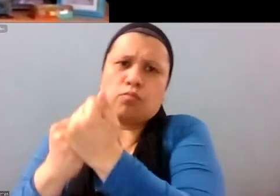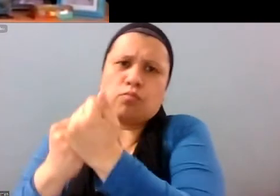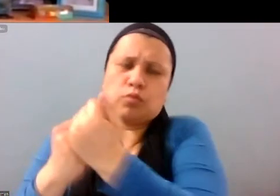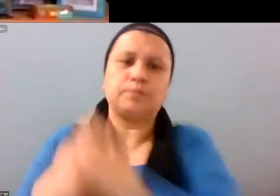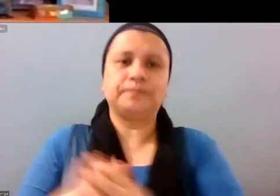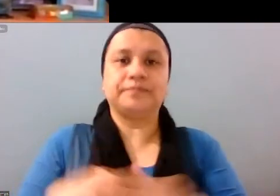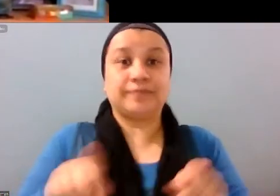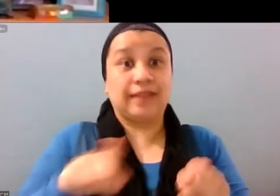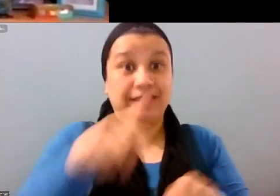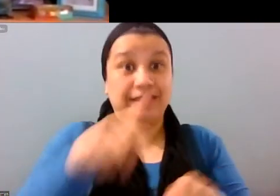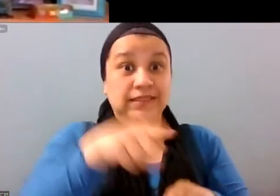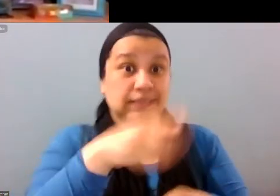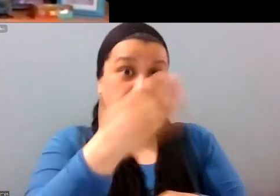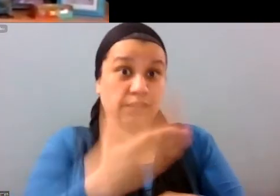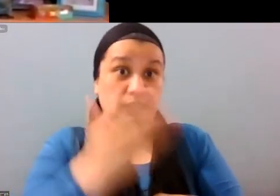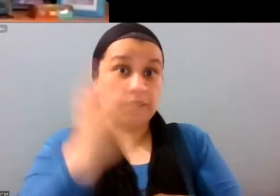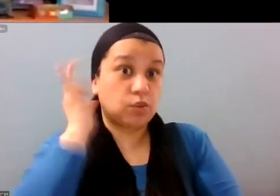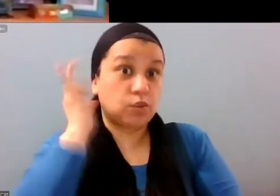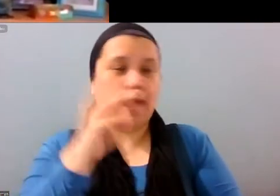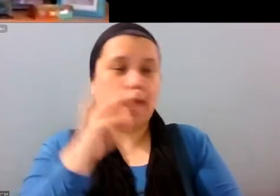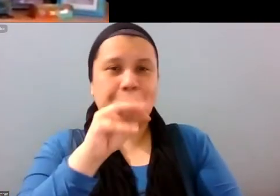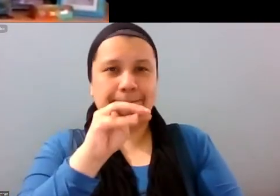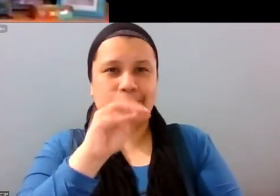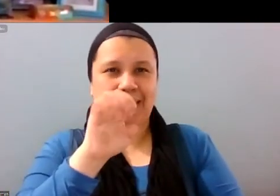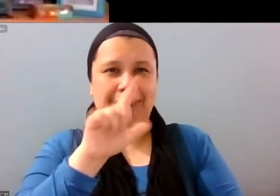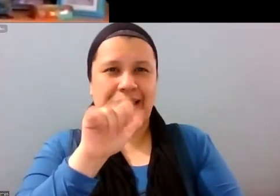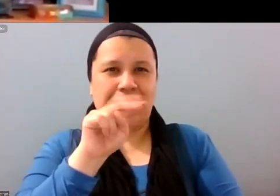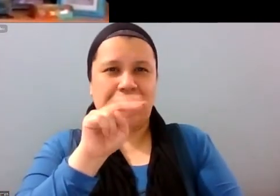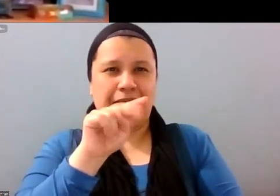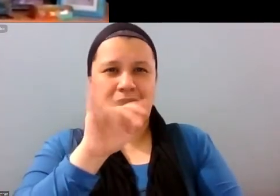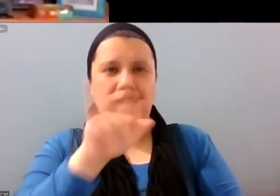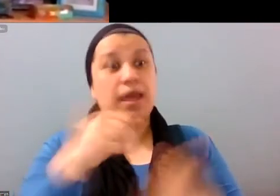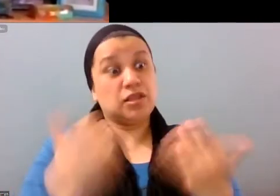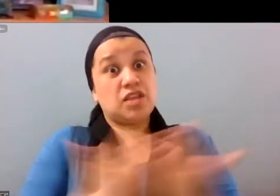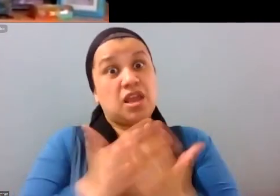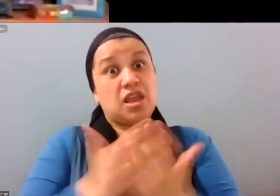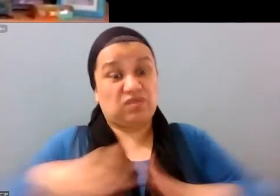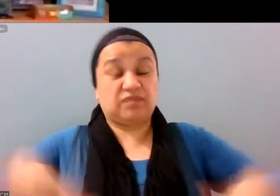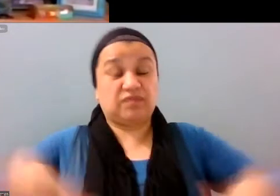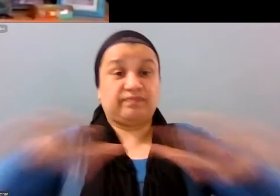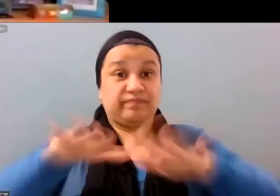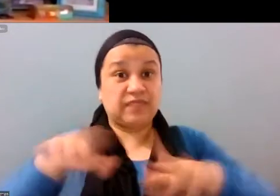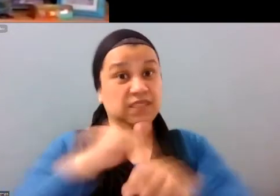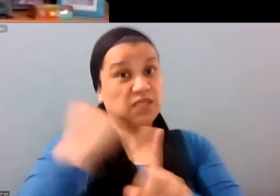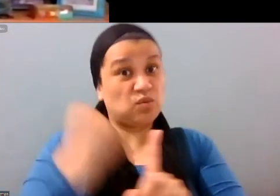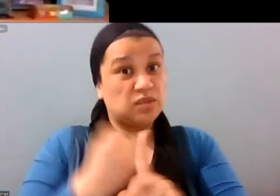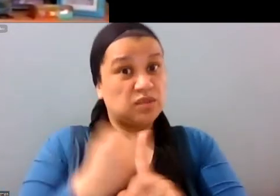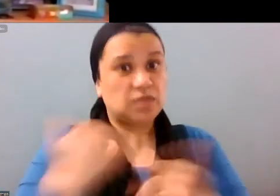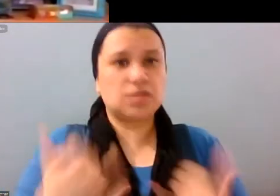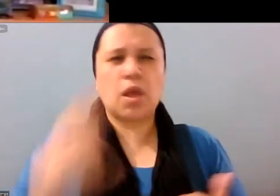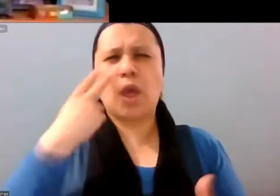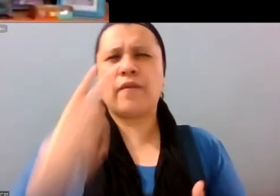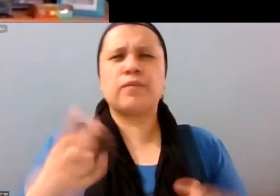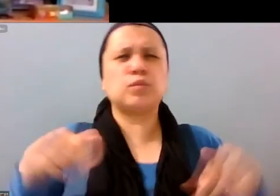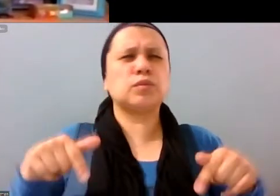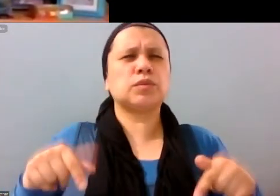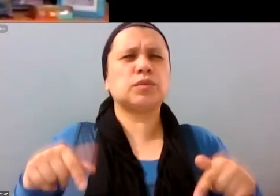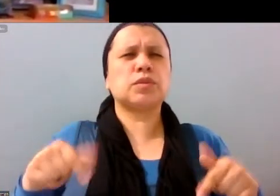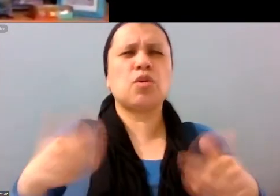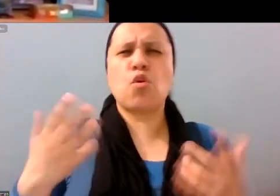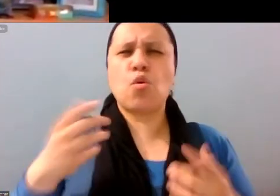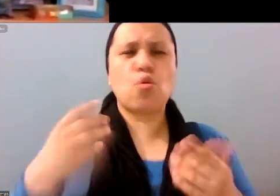en esta este nuevo escenario nos llevó a revisar a enfrentar nuevas estrategias que no